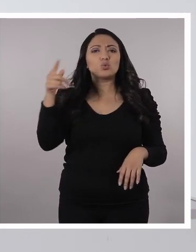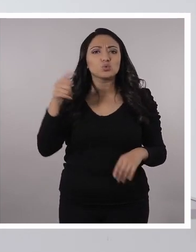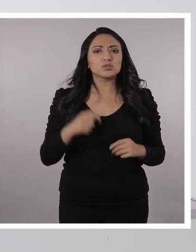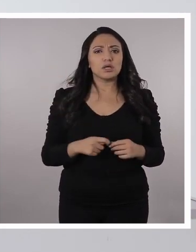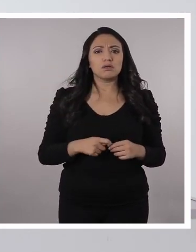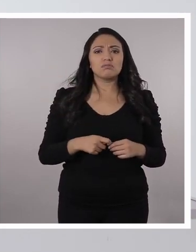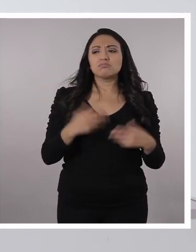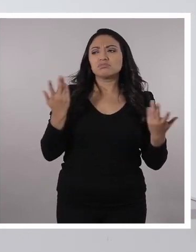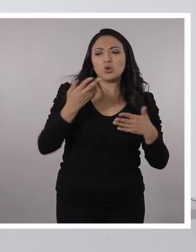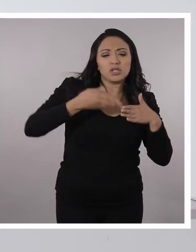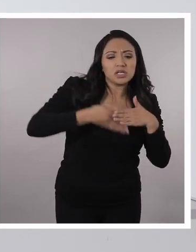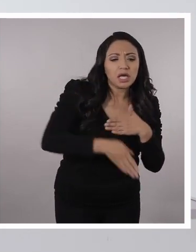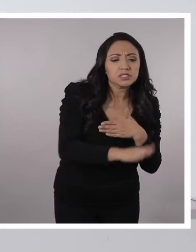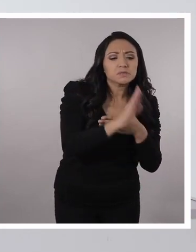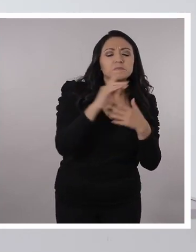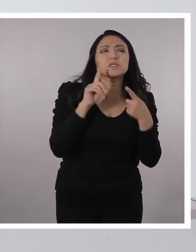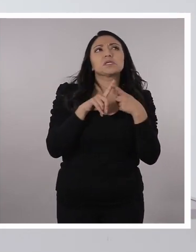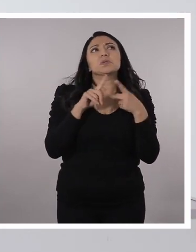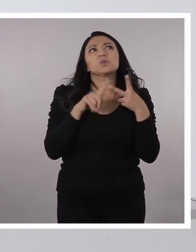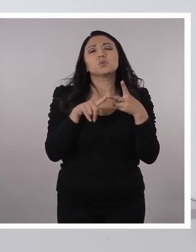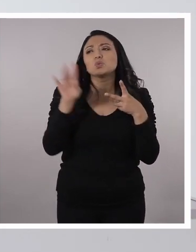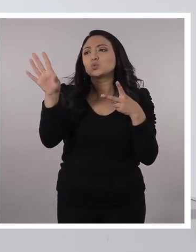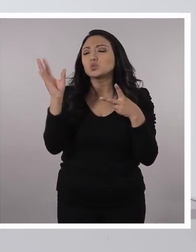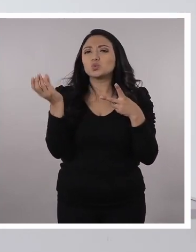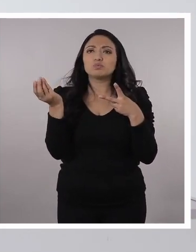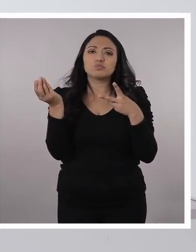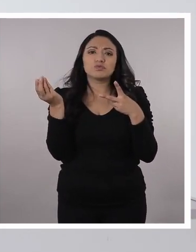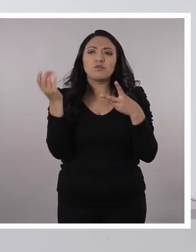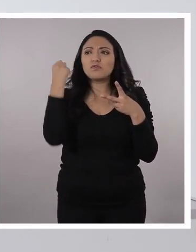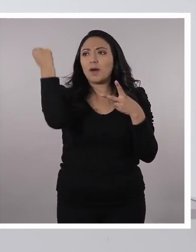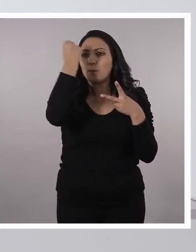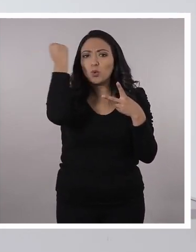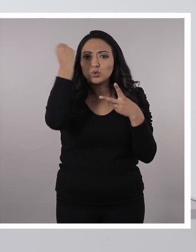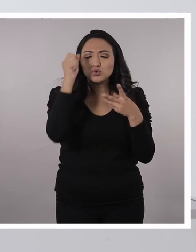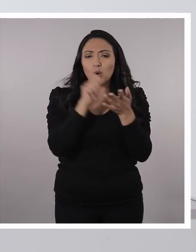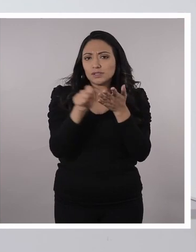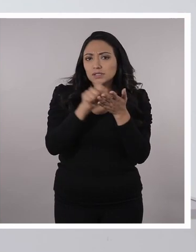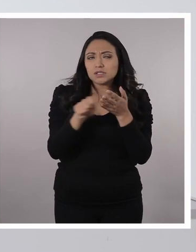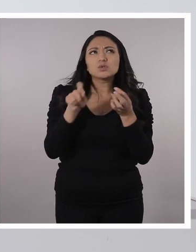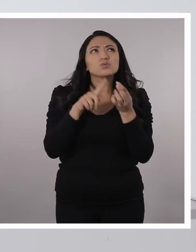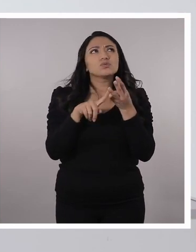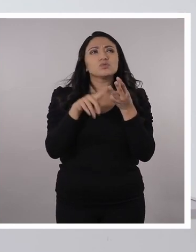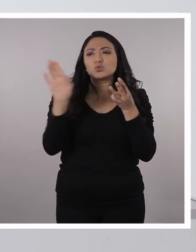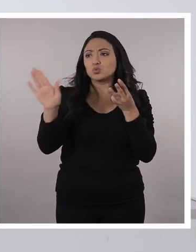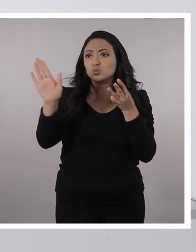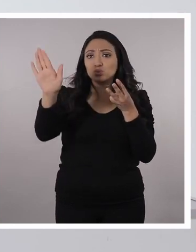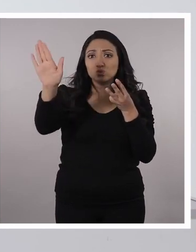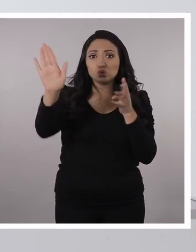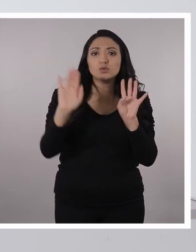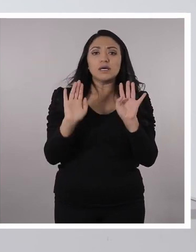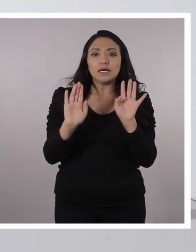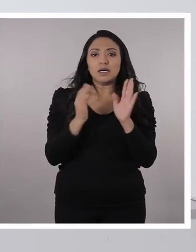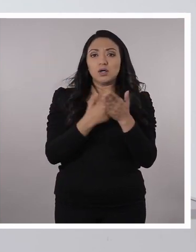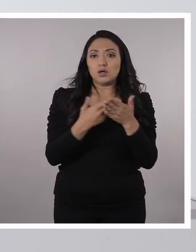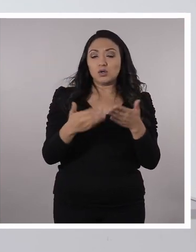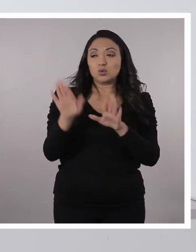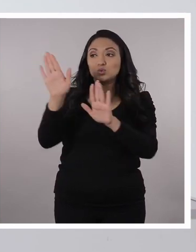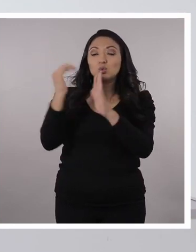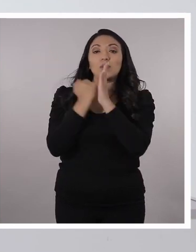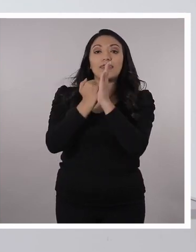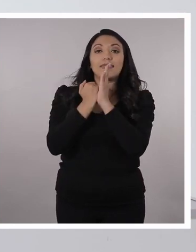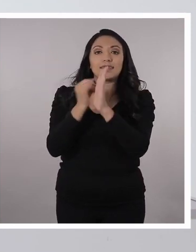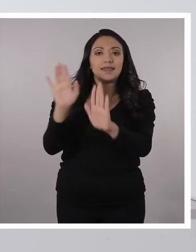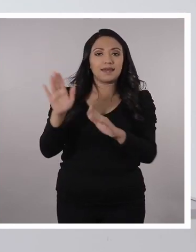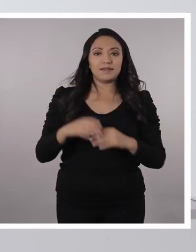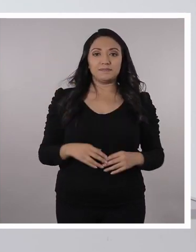le gustan, en dónde nació, cuáles son sus escritores favoritos. Todo esto son características que forman